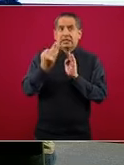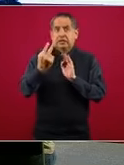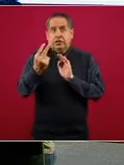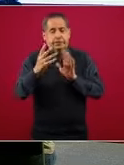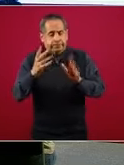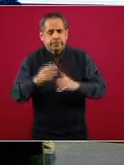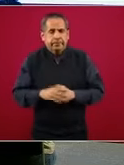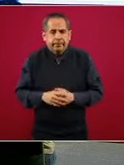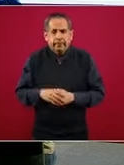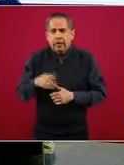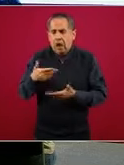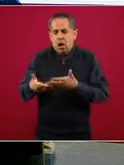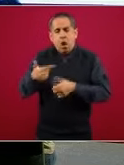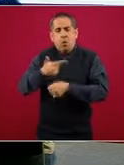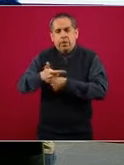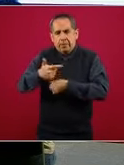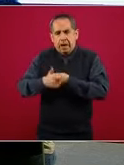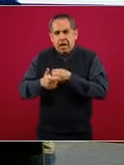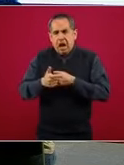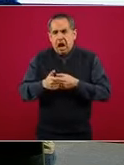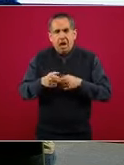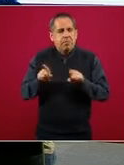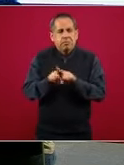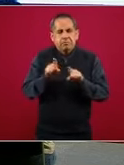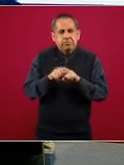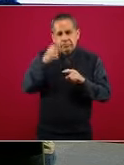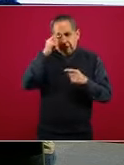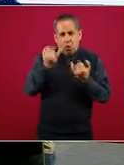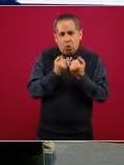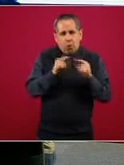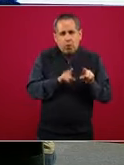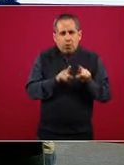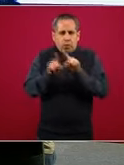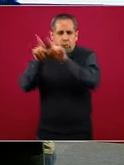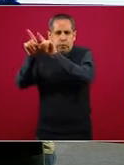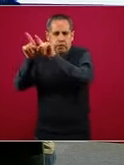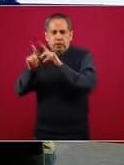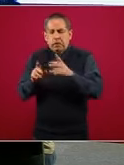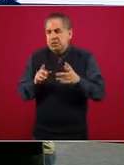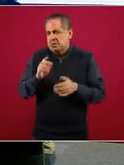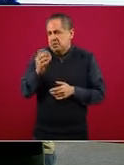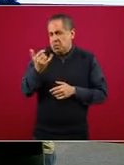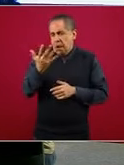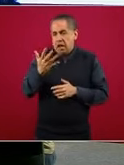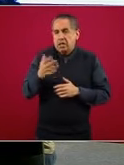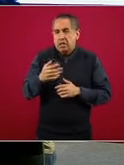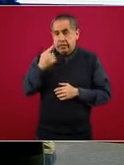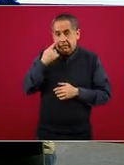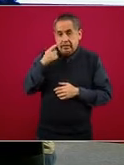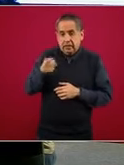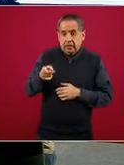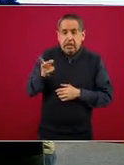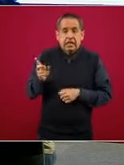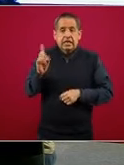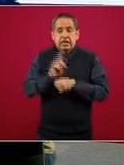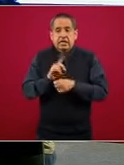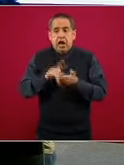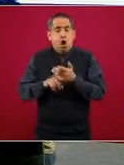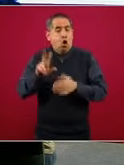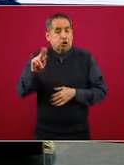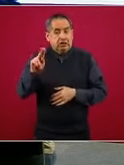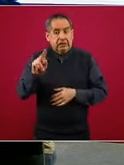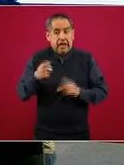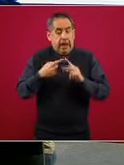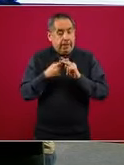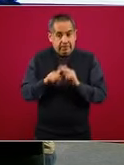inmediatos. En este caso es Guatemala, siguió una trayectoria muy semejante a la de México y en algún punto, que es el día 80 desde